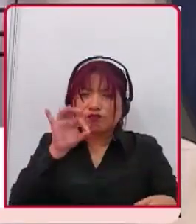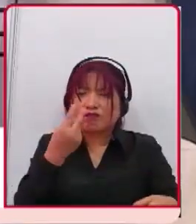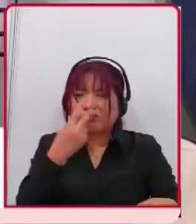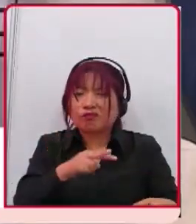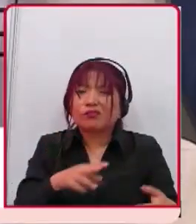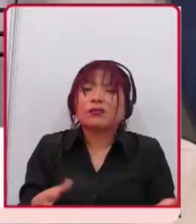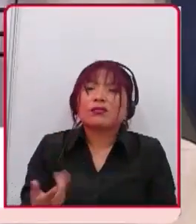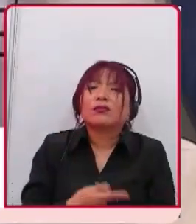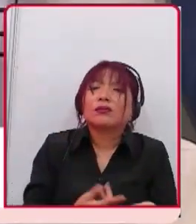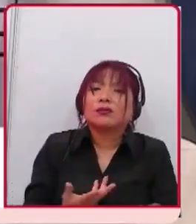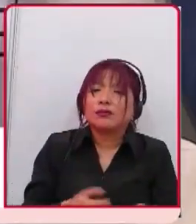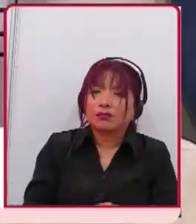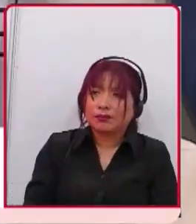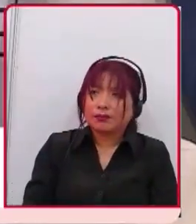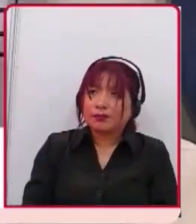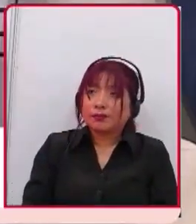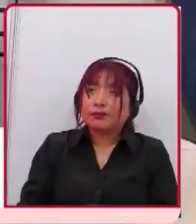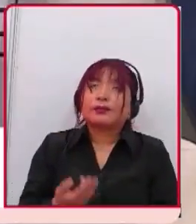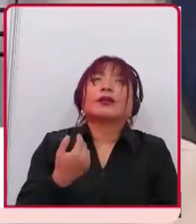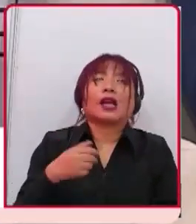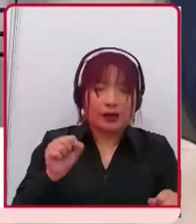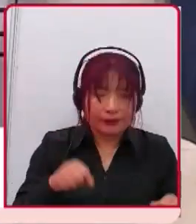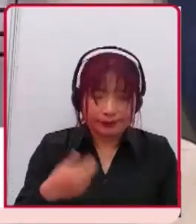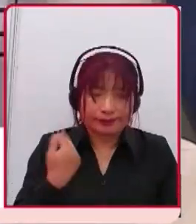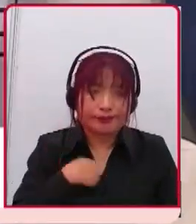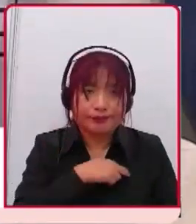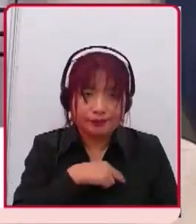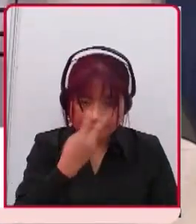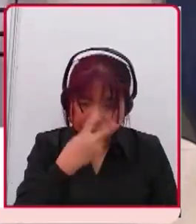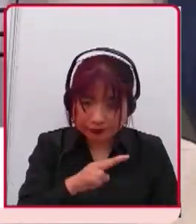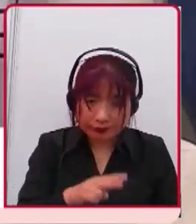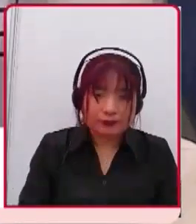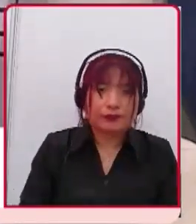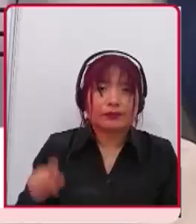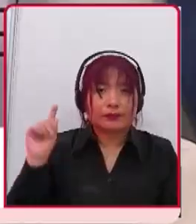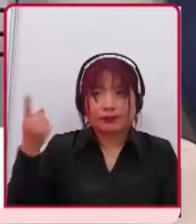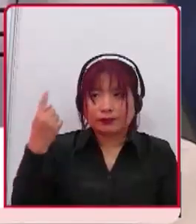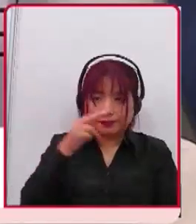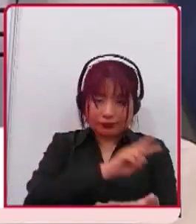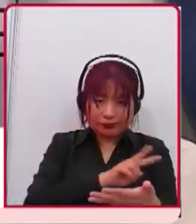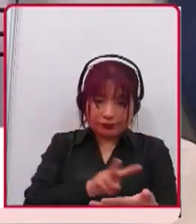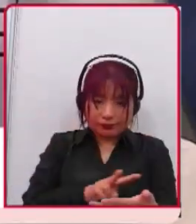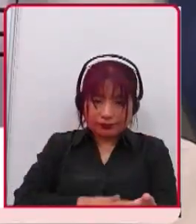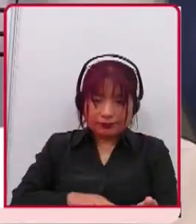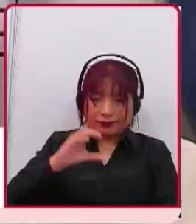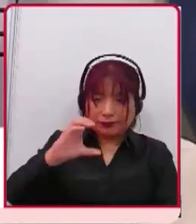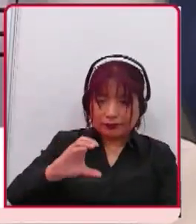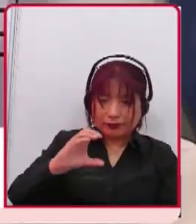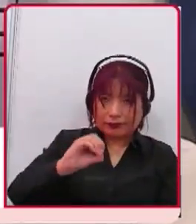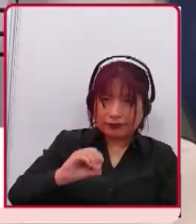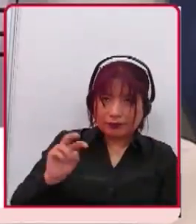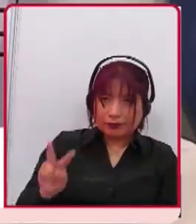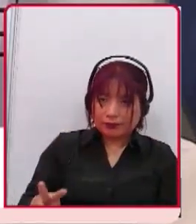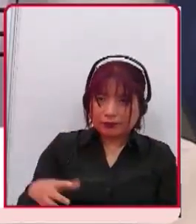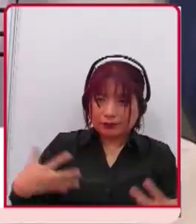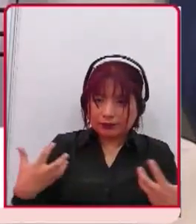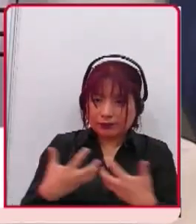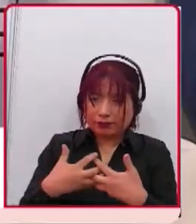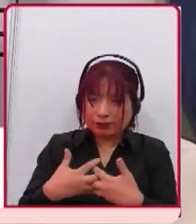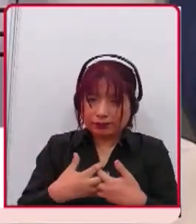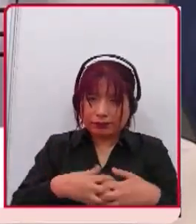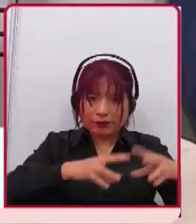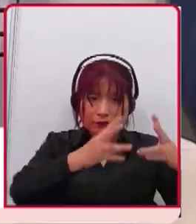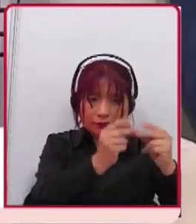el efecto del CO2, o sea, a nivel de literatura lo que hemos podido identificar es que el CO2 cuando entra en contacto con la